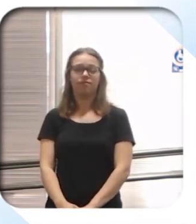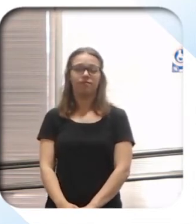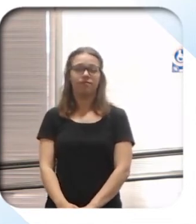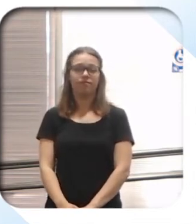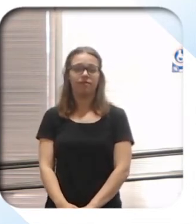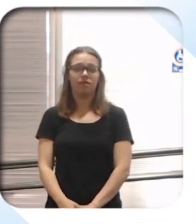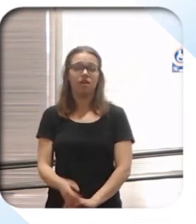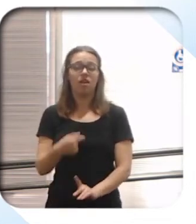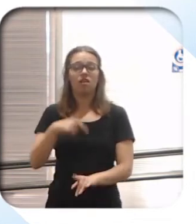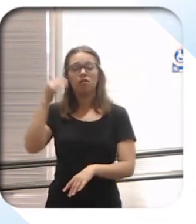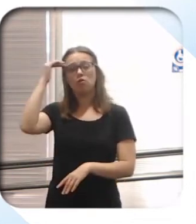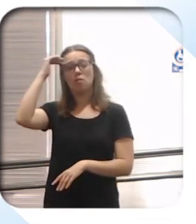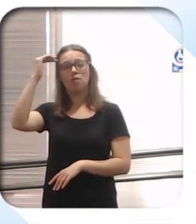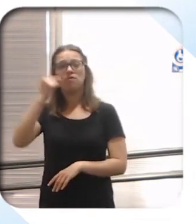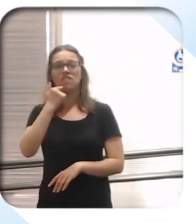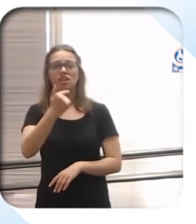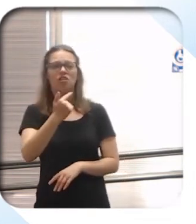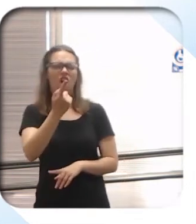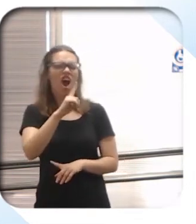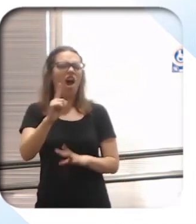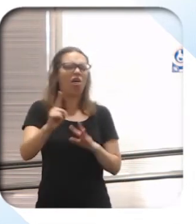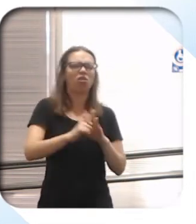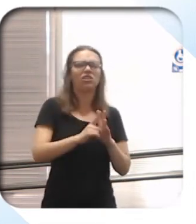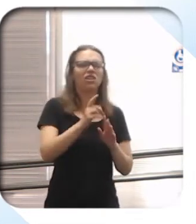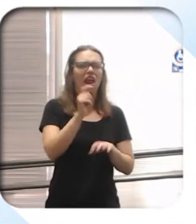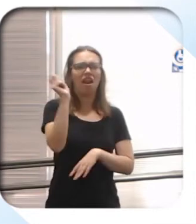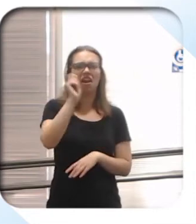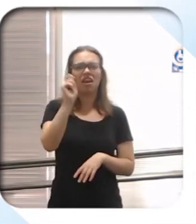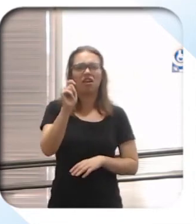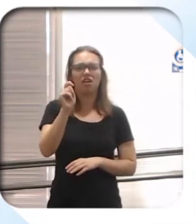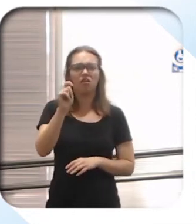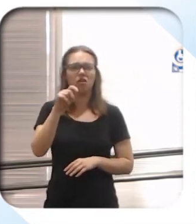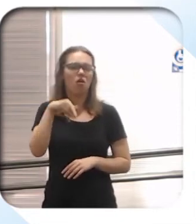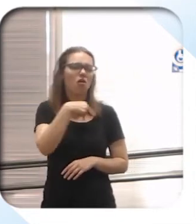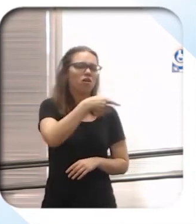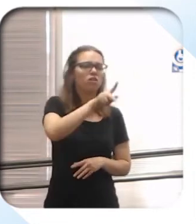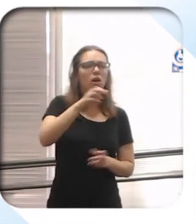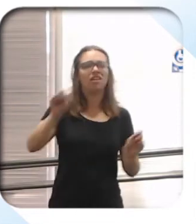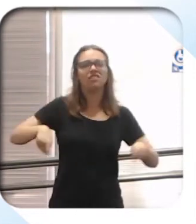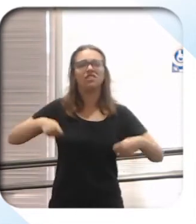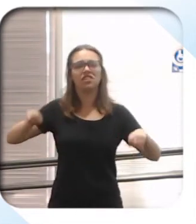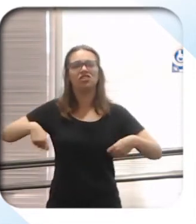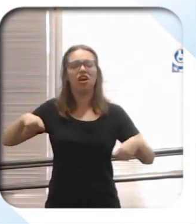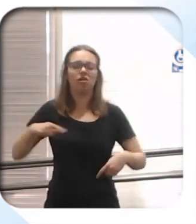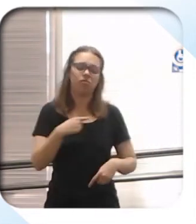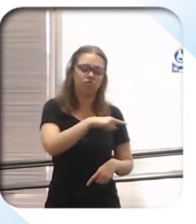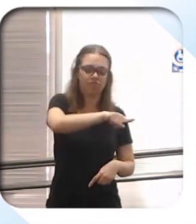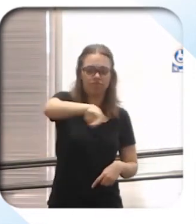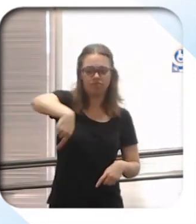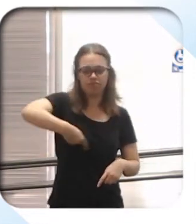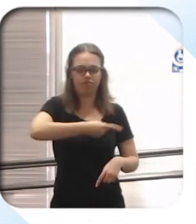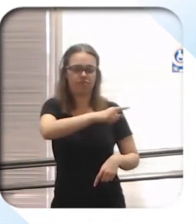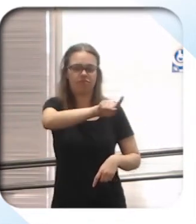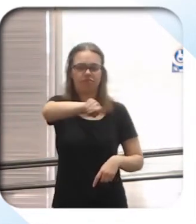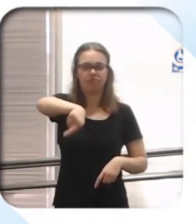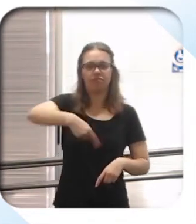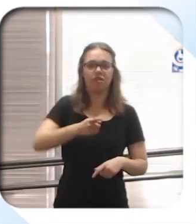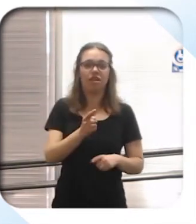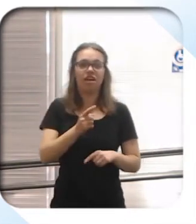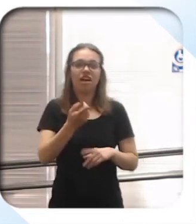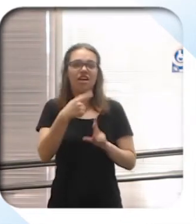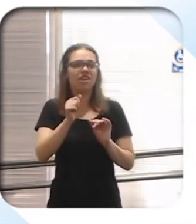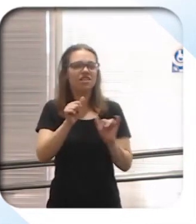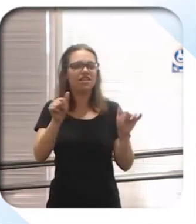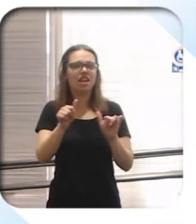Dijo una profesora, no se integra en el recreo, circula con su silla alrededor del grupo. Y si le incorporamos